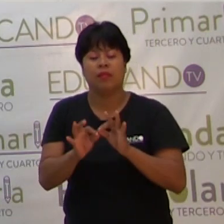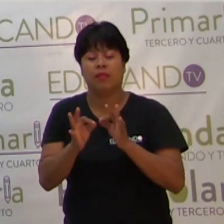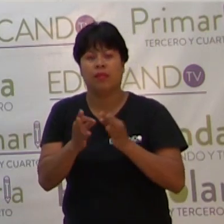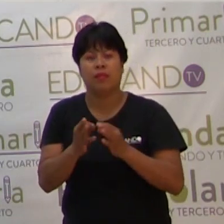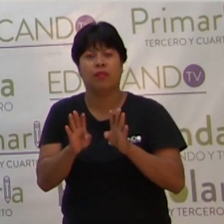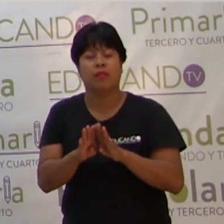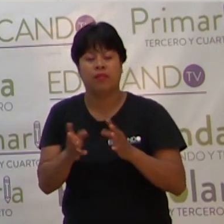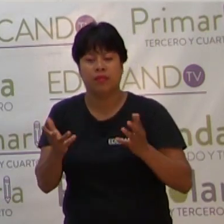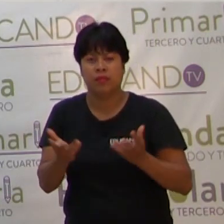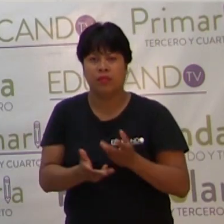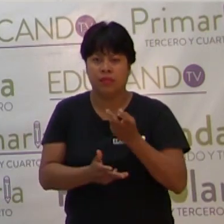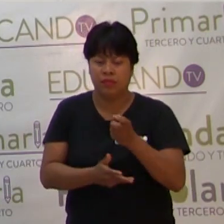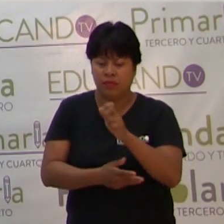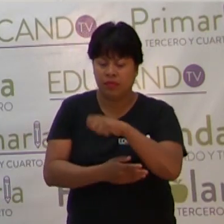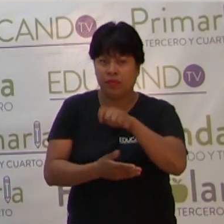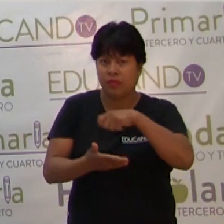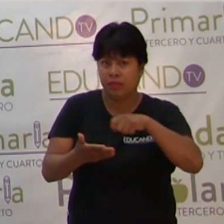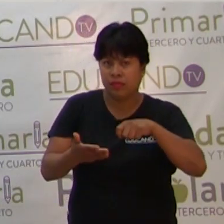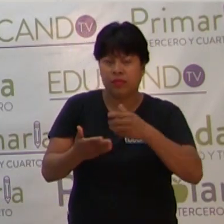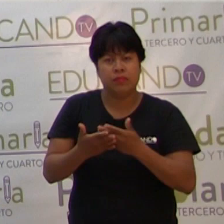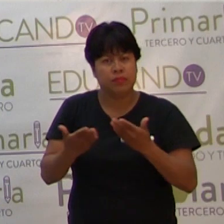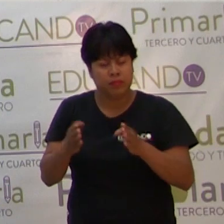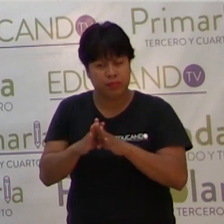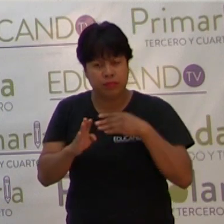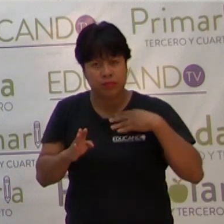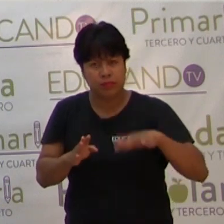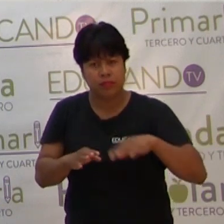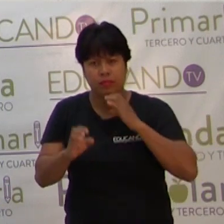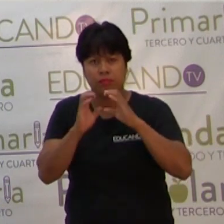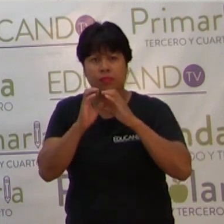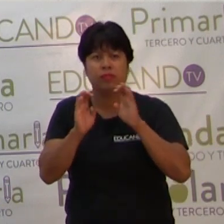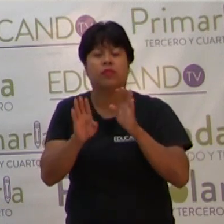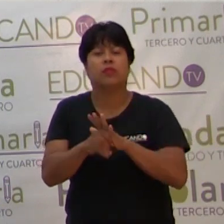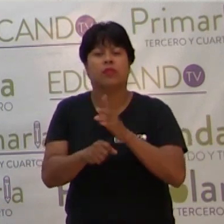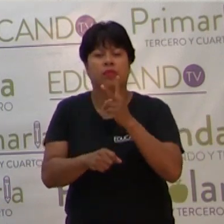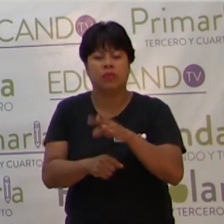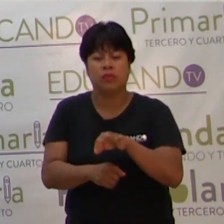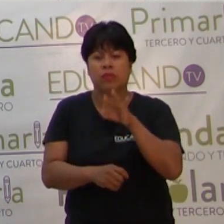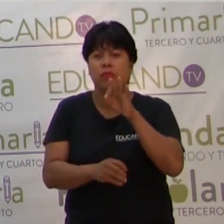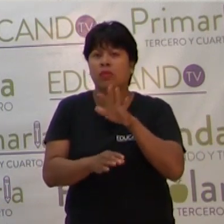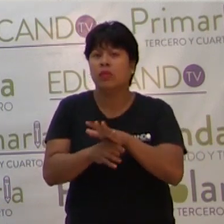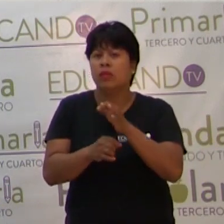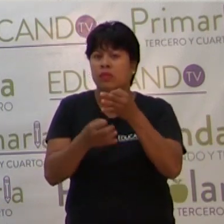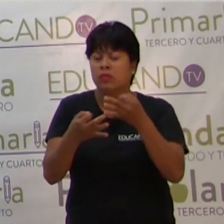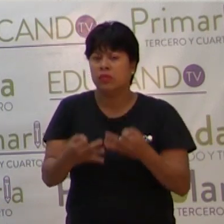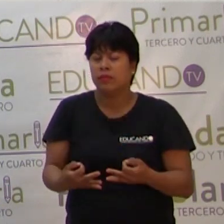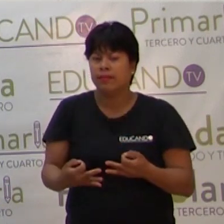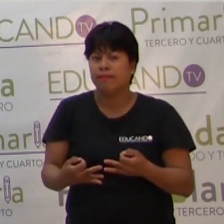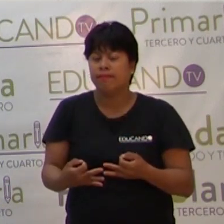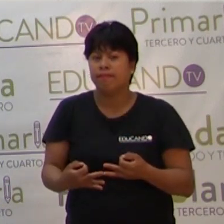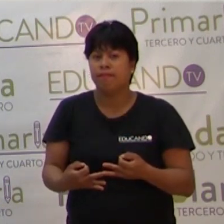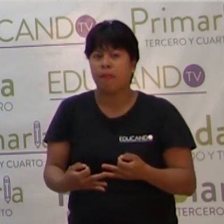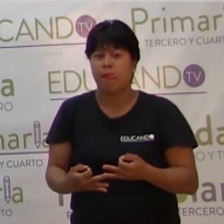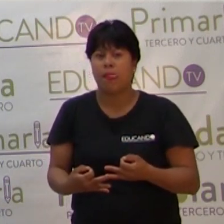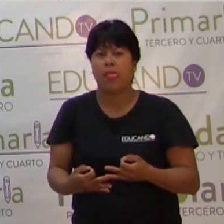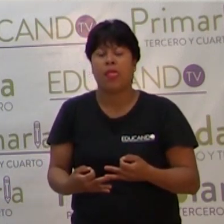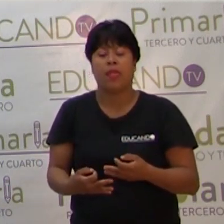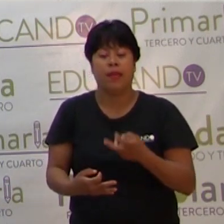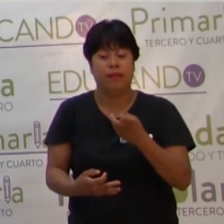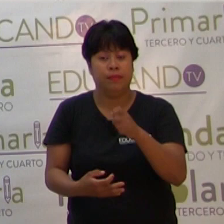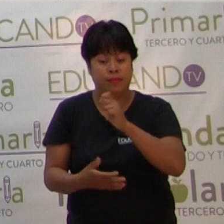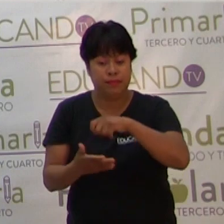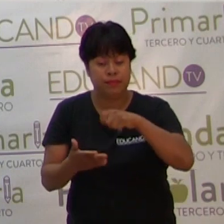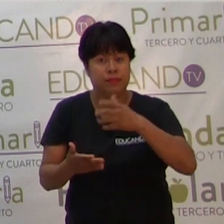de realizar esta operación. Pero ahora, como les comentaba yo, ¿cuál de las dos operaciones es la correcta? La operación